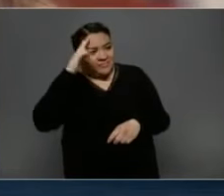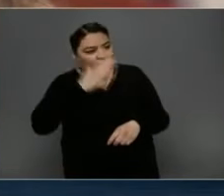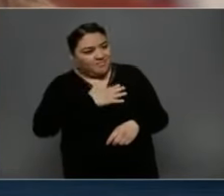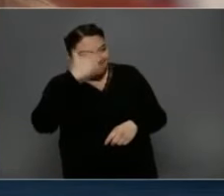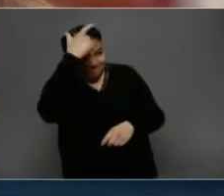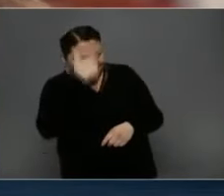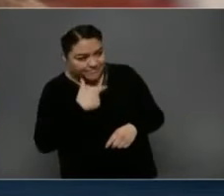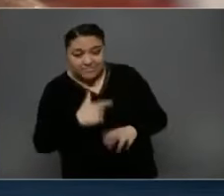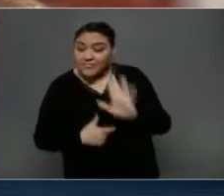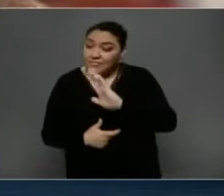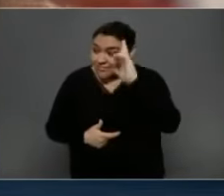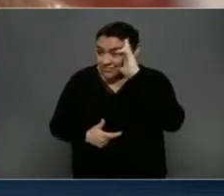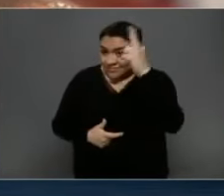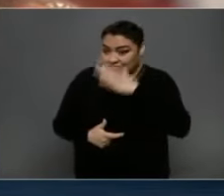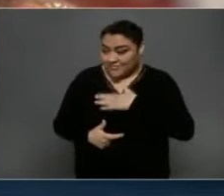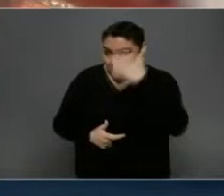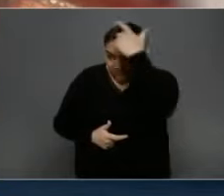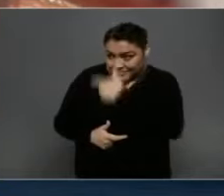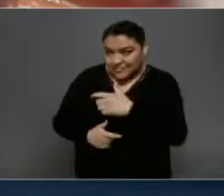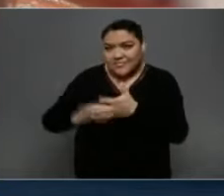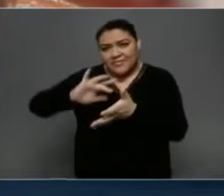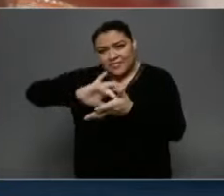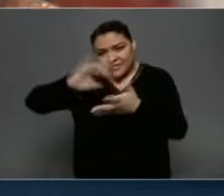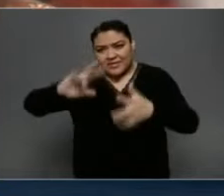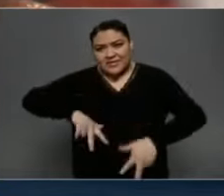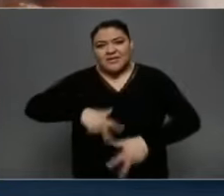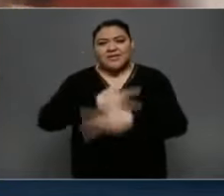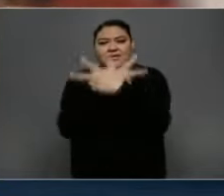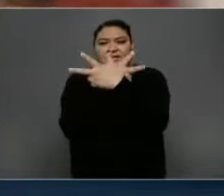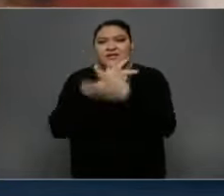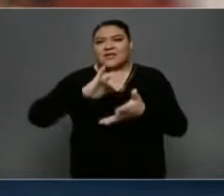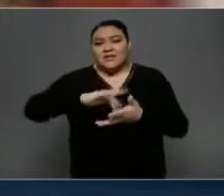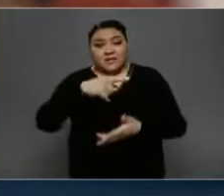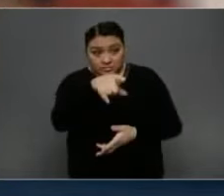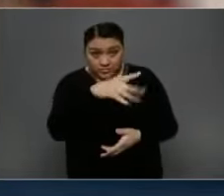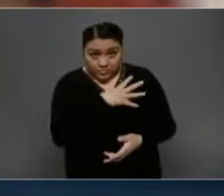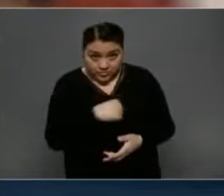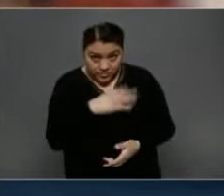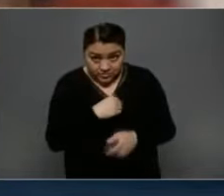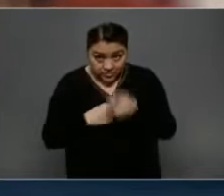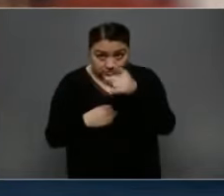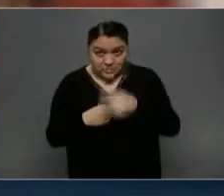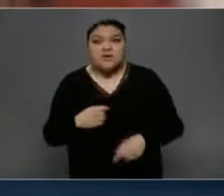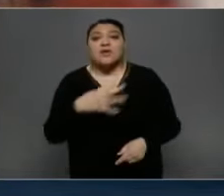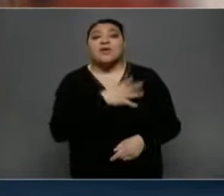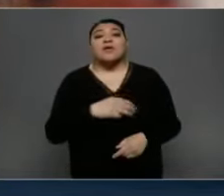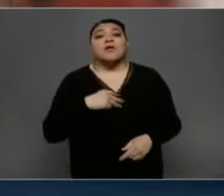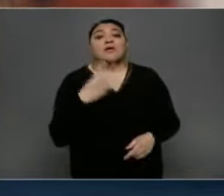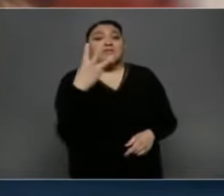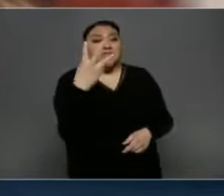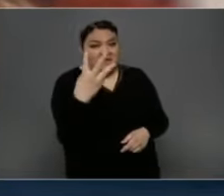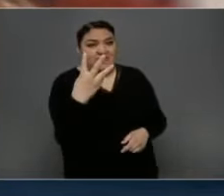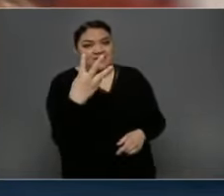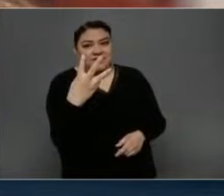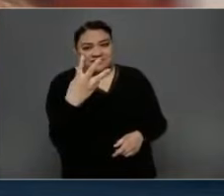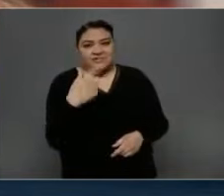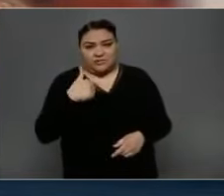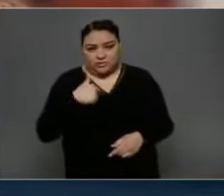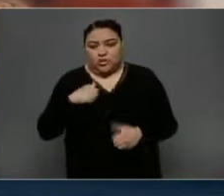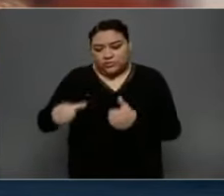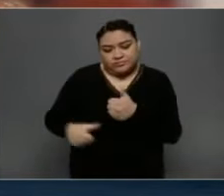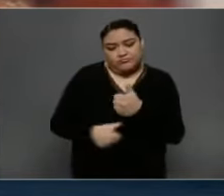hernán buenas noches cómo estás cómo estás pues gracias por tomarnos esta llamada tú tienes hijos yo tengo tres hijos y además de